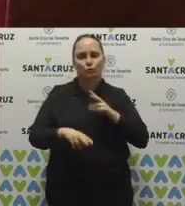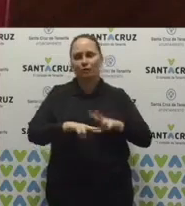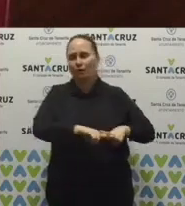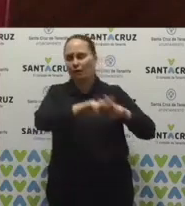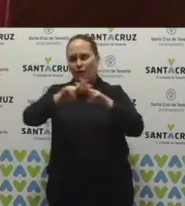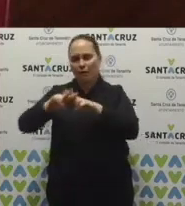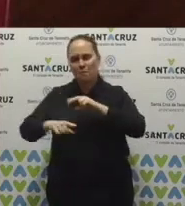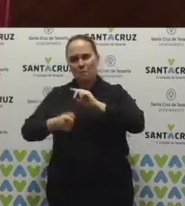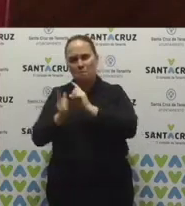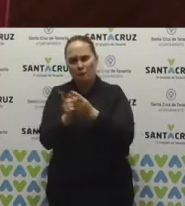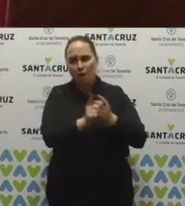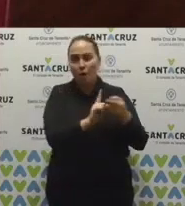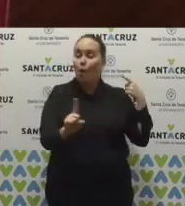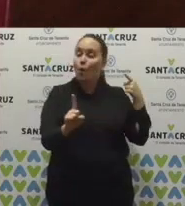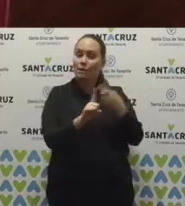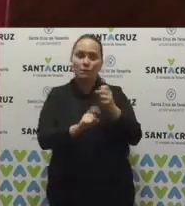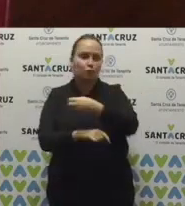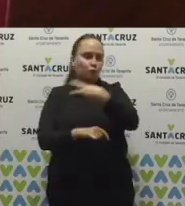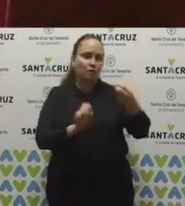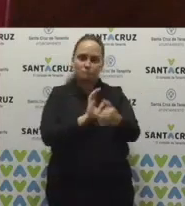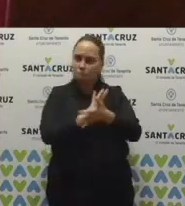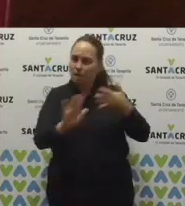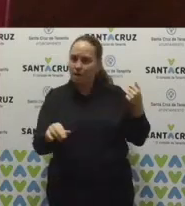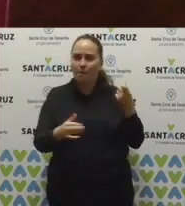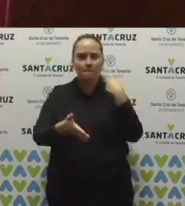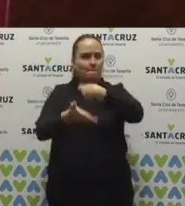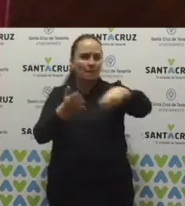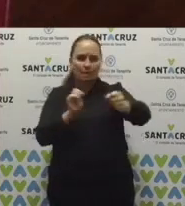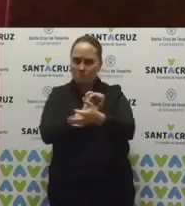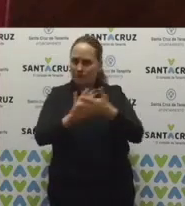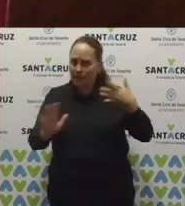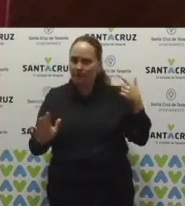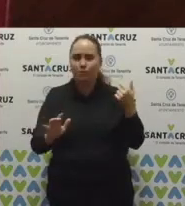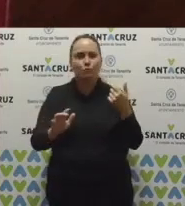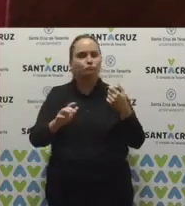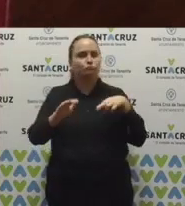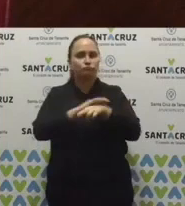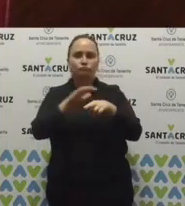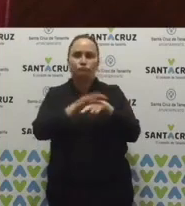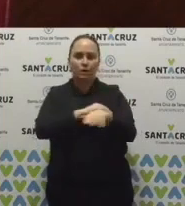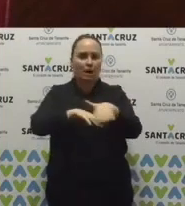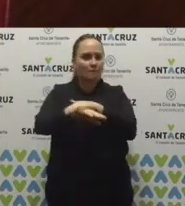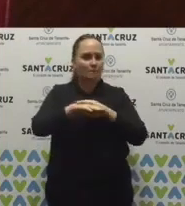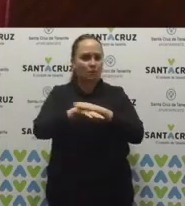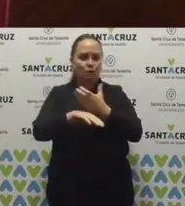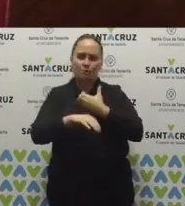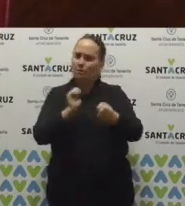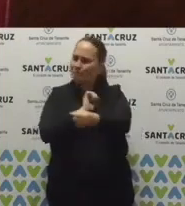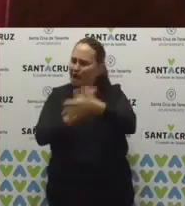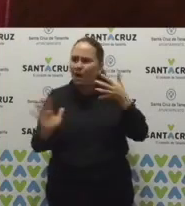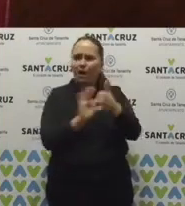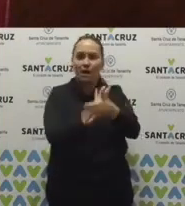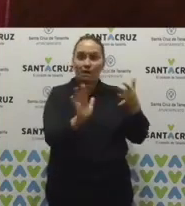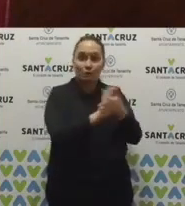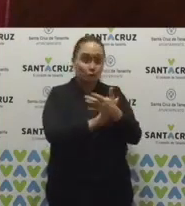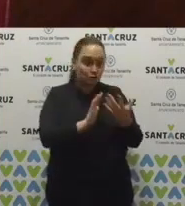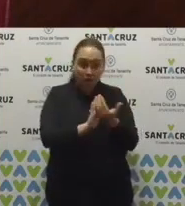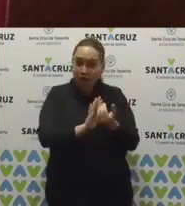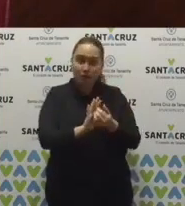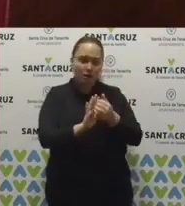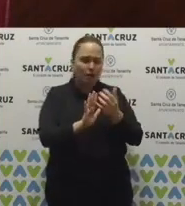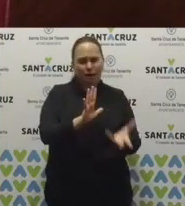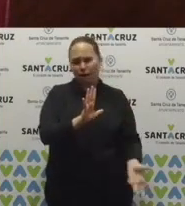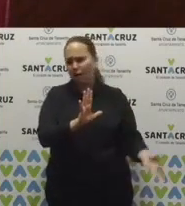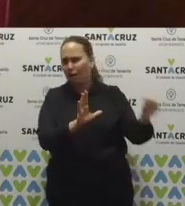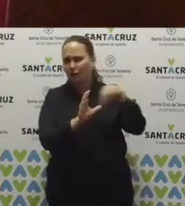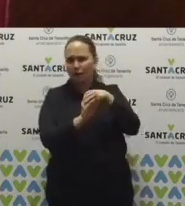finalidad de agilizar resoluciones agilizar pagos agilizar la maquinaria administrativa del ayuntamiento por tanto recogida ampliamente